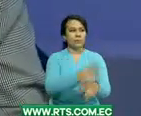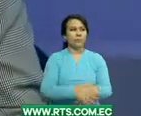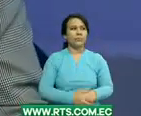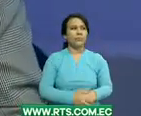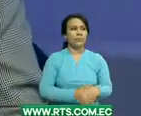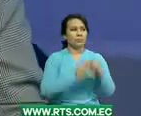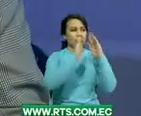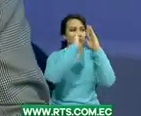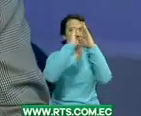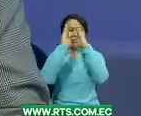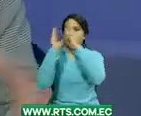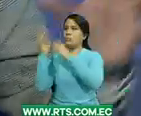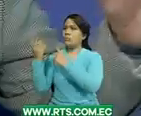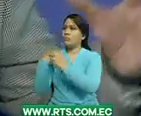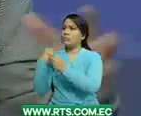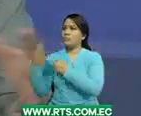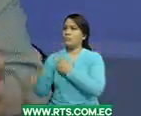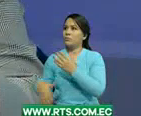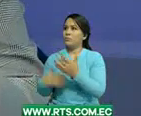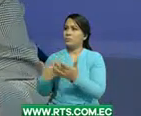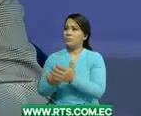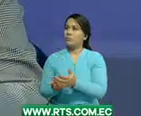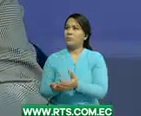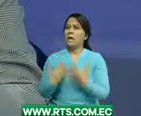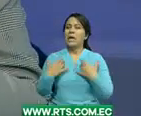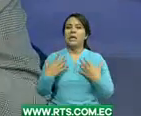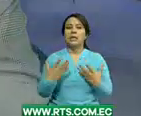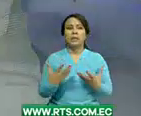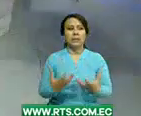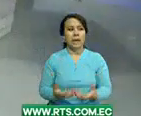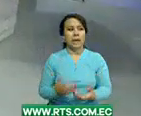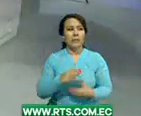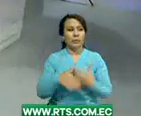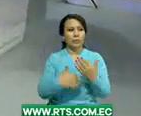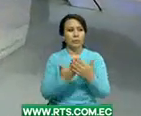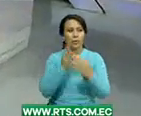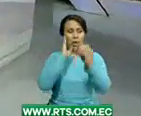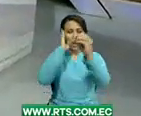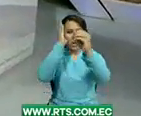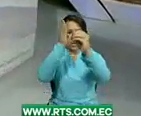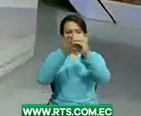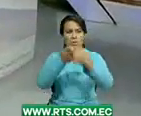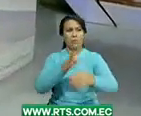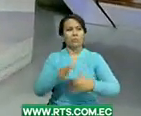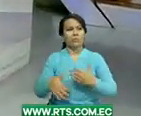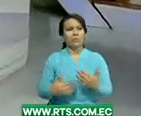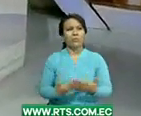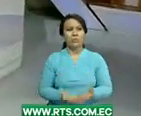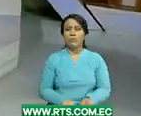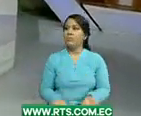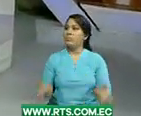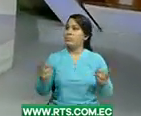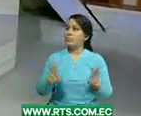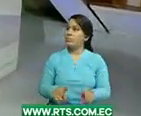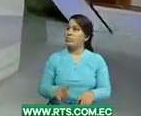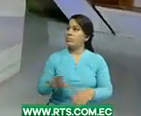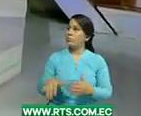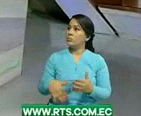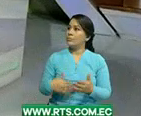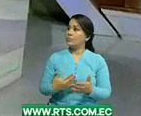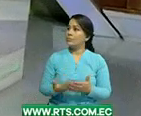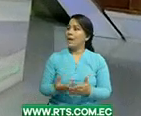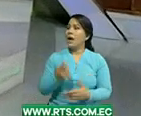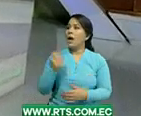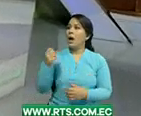el sistema EQ911. Entonces queremos optimizar, fortalecer esos recursos y ser mucho más fuertes, valga la redundancia, contra